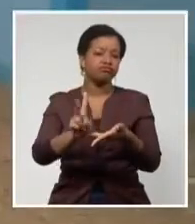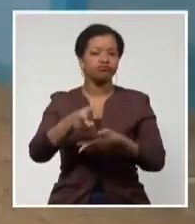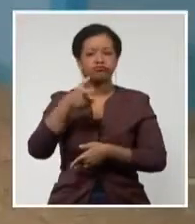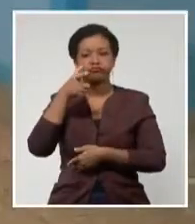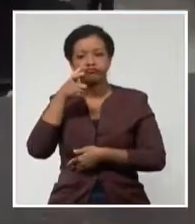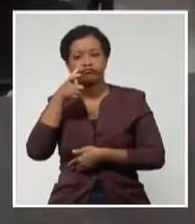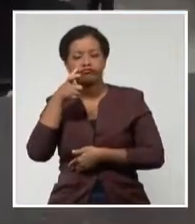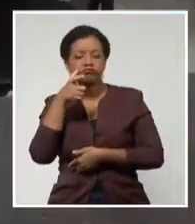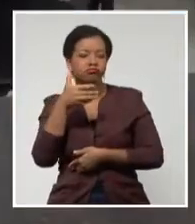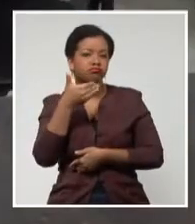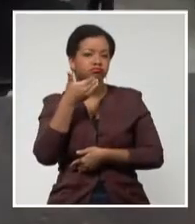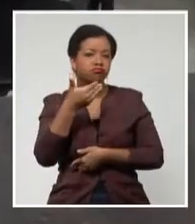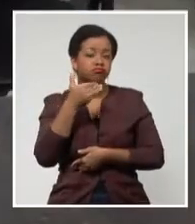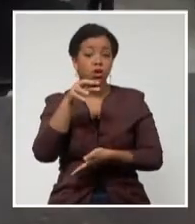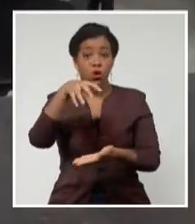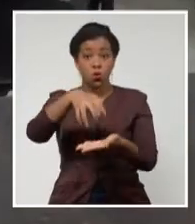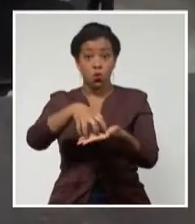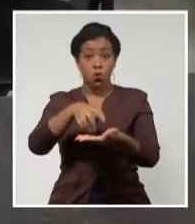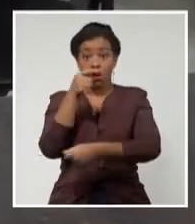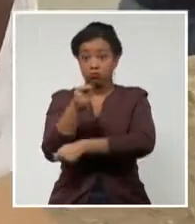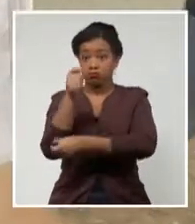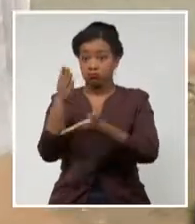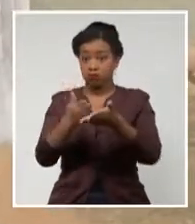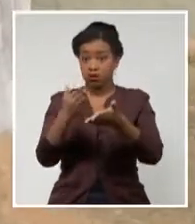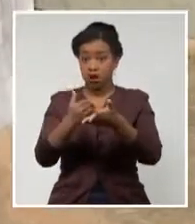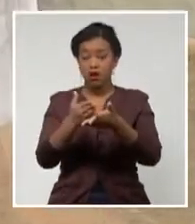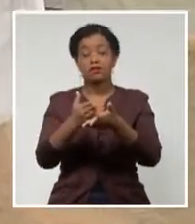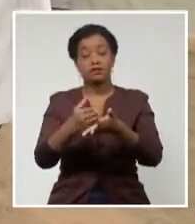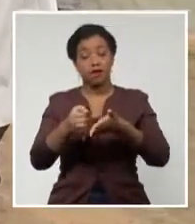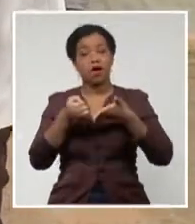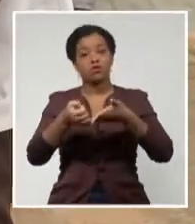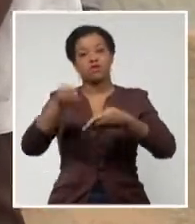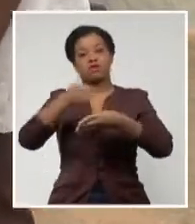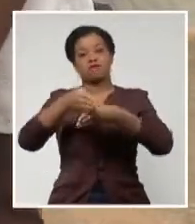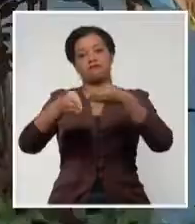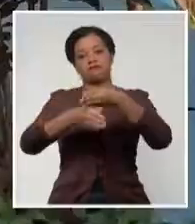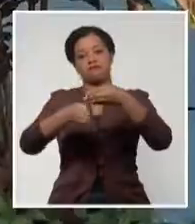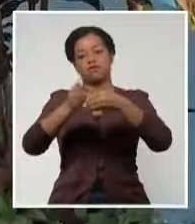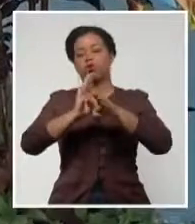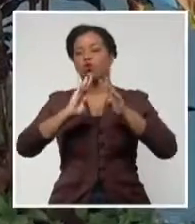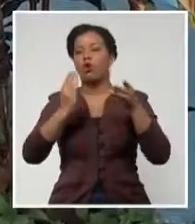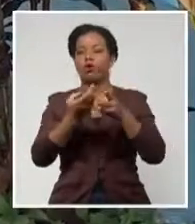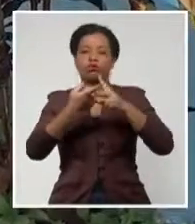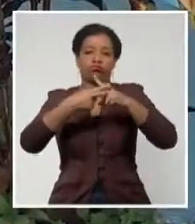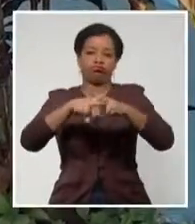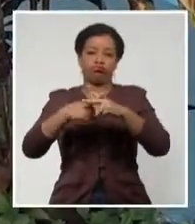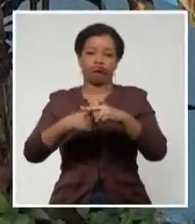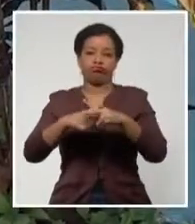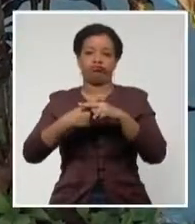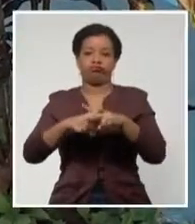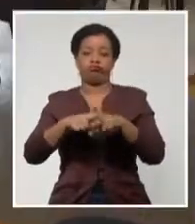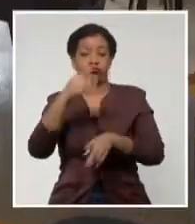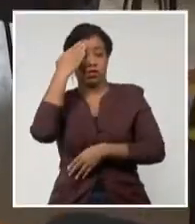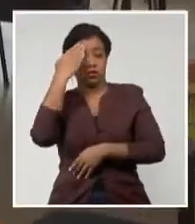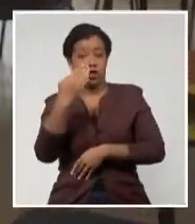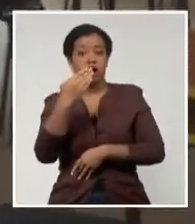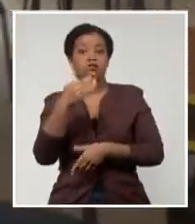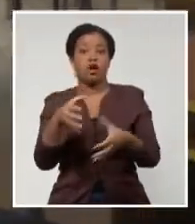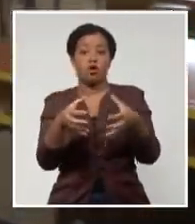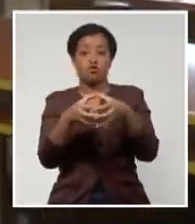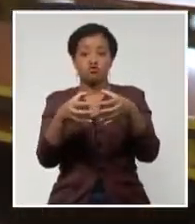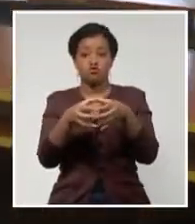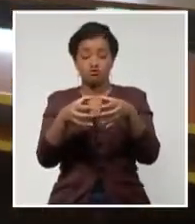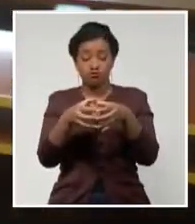Lorenzo. La institución docente recibe los beneficios constructivos en todas sus áreas gracias a la intervención de la cooperativa no